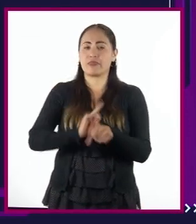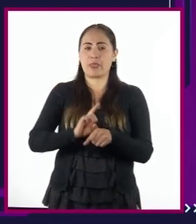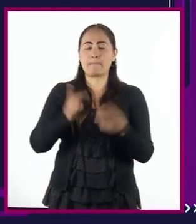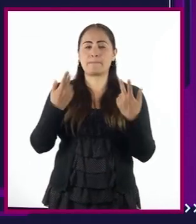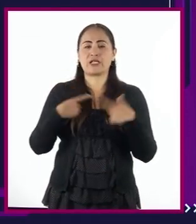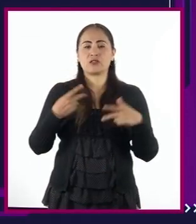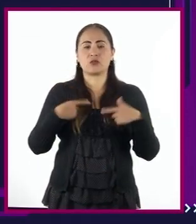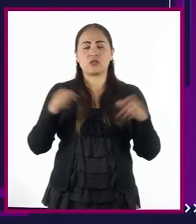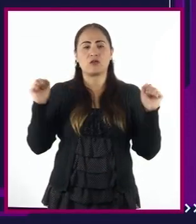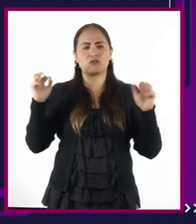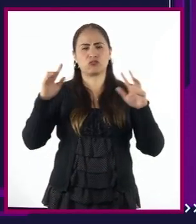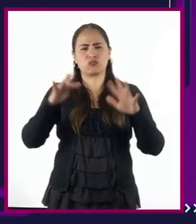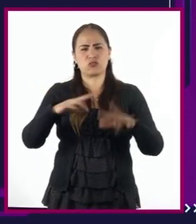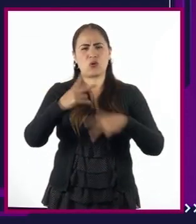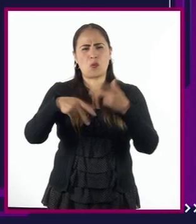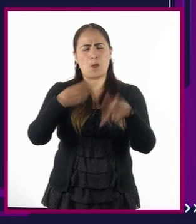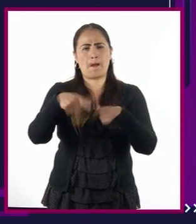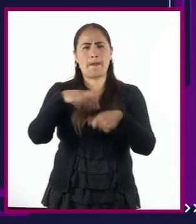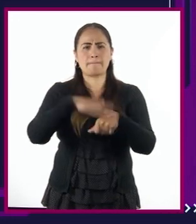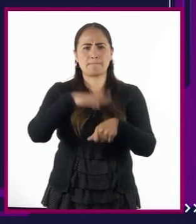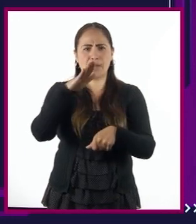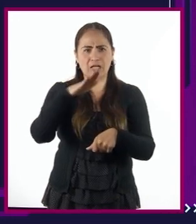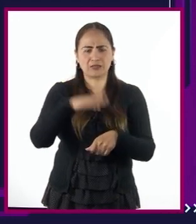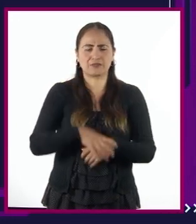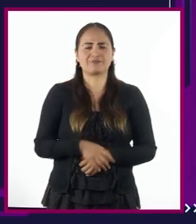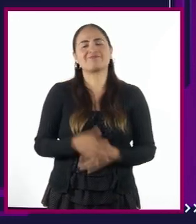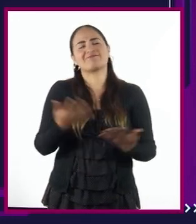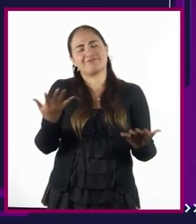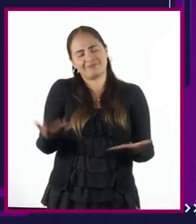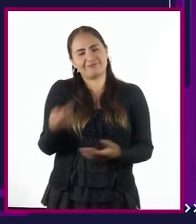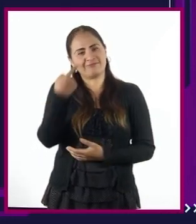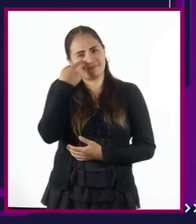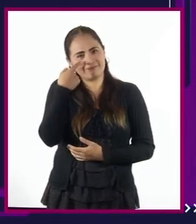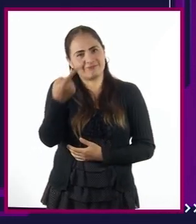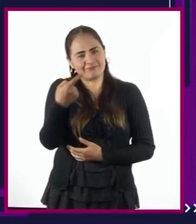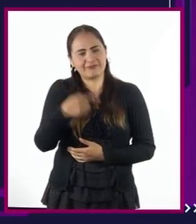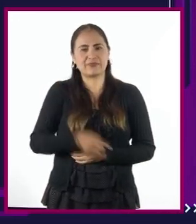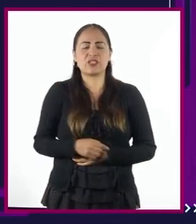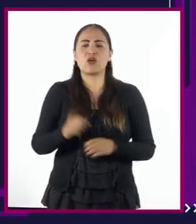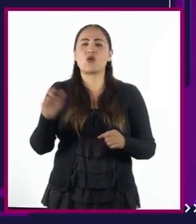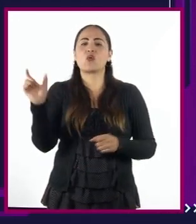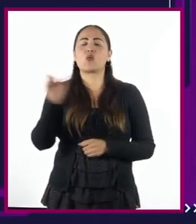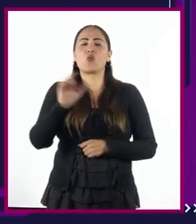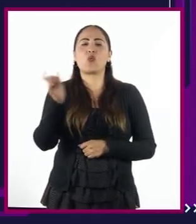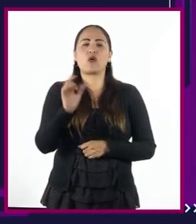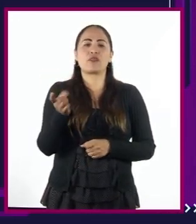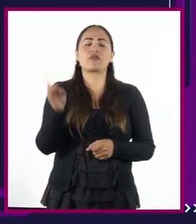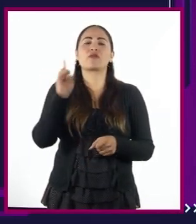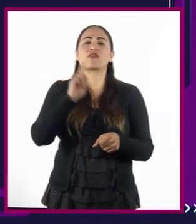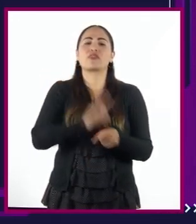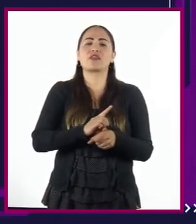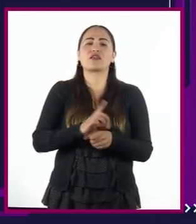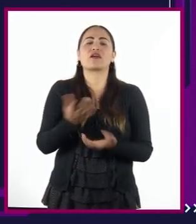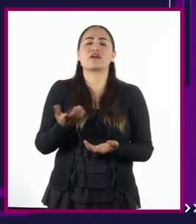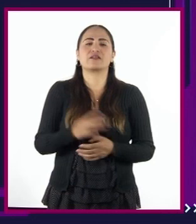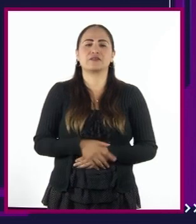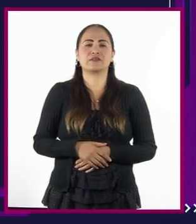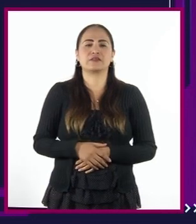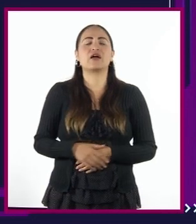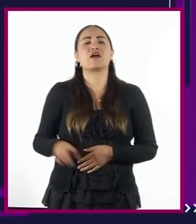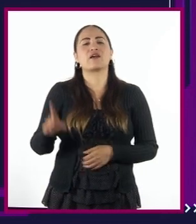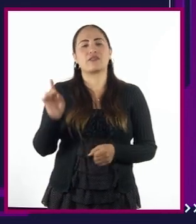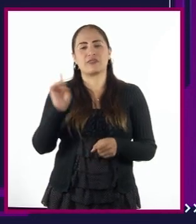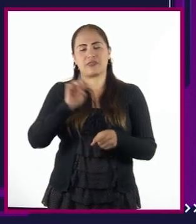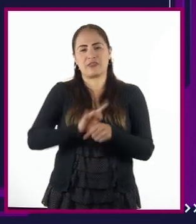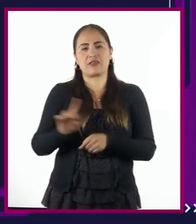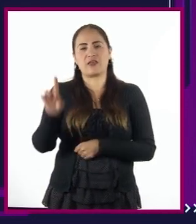número de espectadores? Notablemente, podemos ver que la mayor asistencia de espectadores fue el día